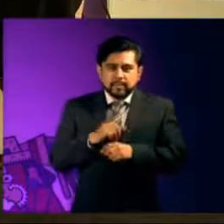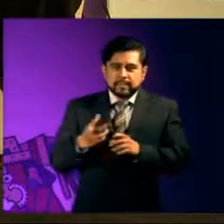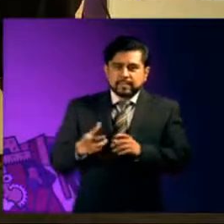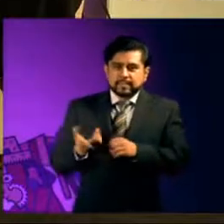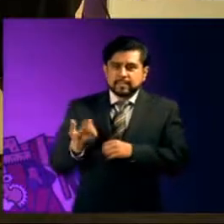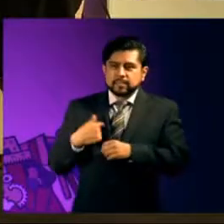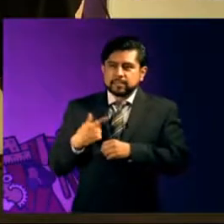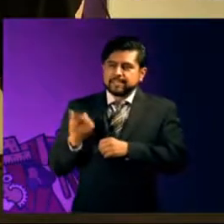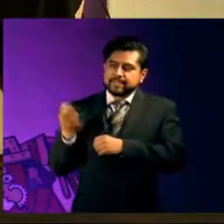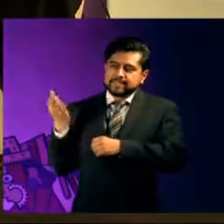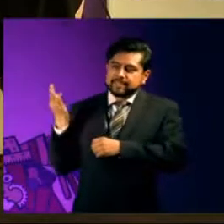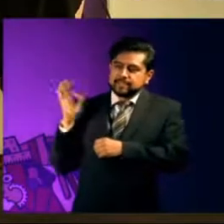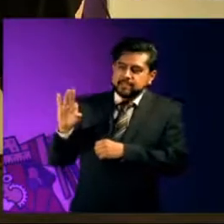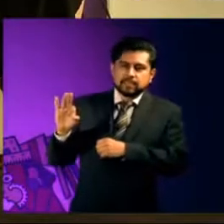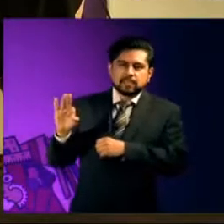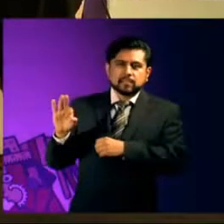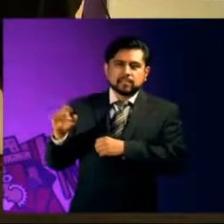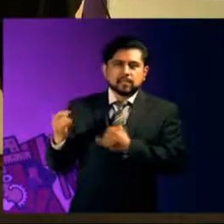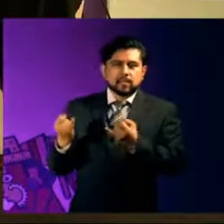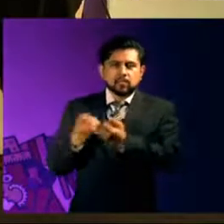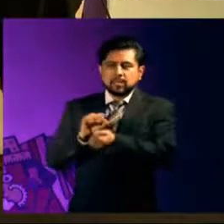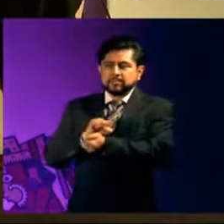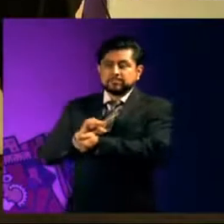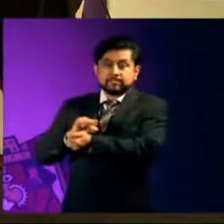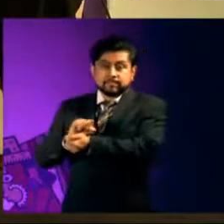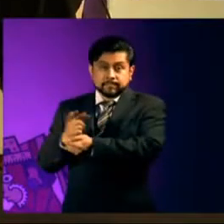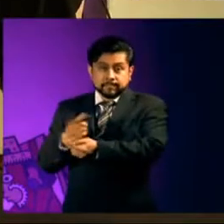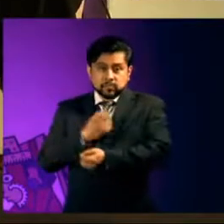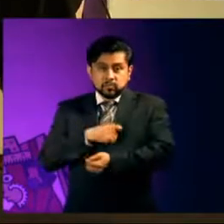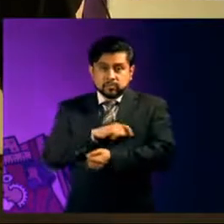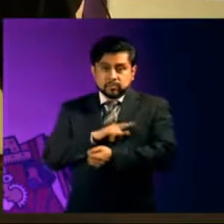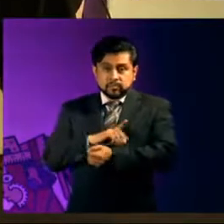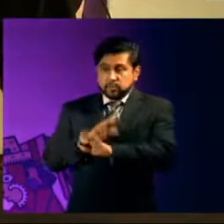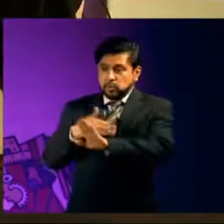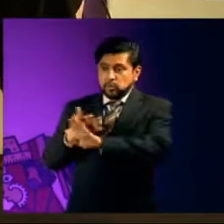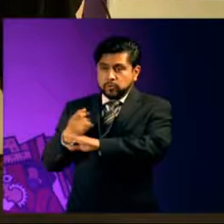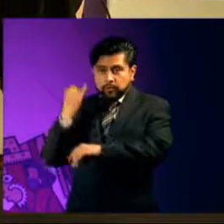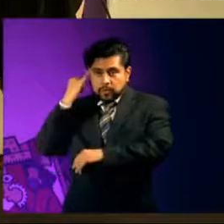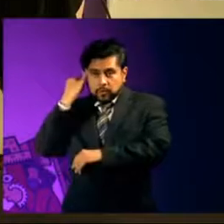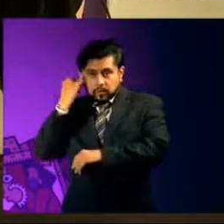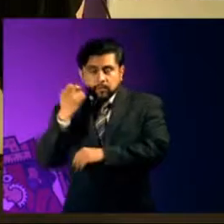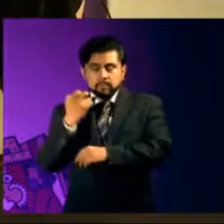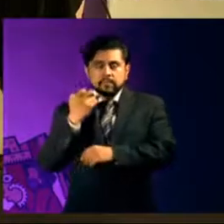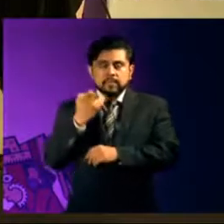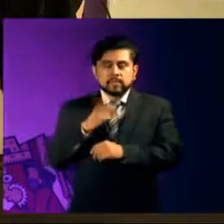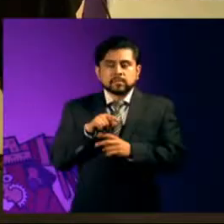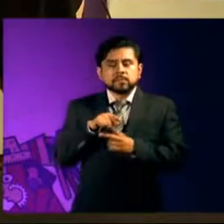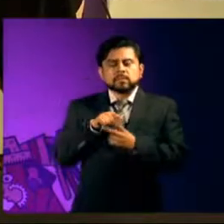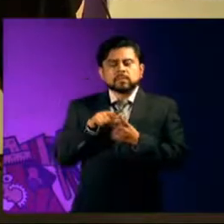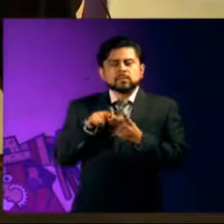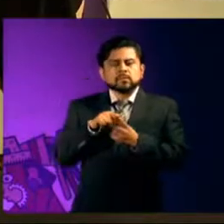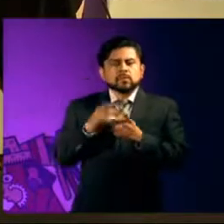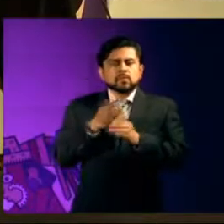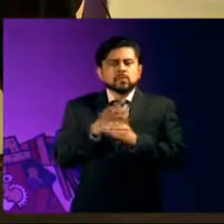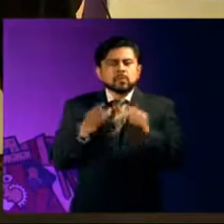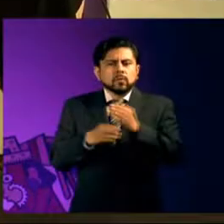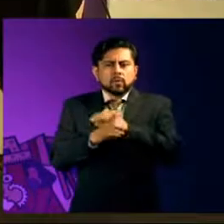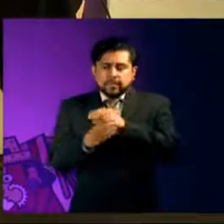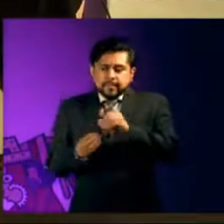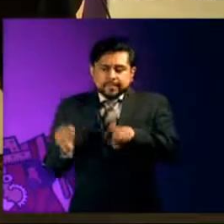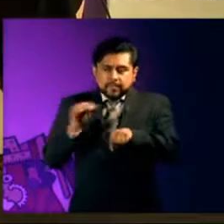habían prometido que ya no van a pagar tributo esos dos pedazos también están armados sobre la base de la deuda